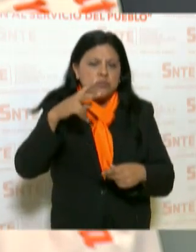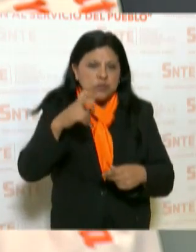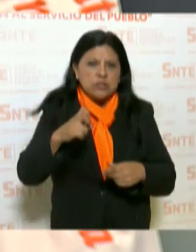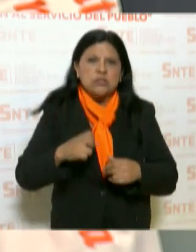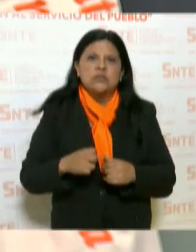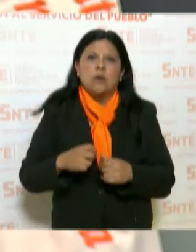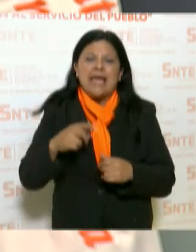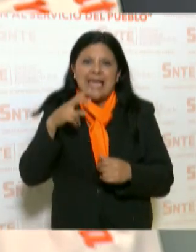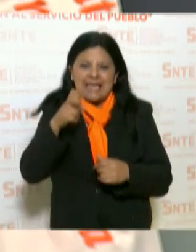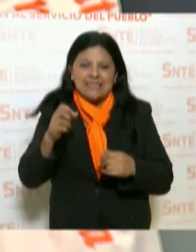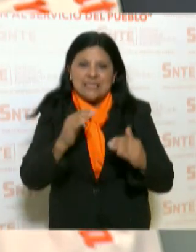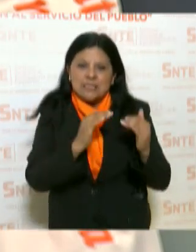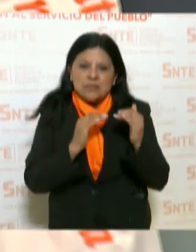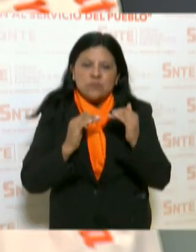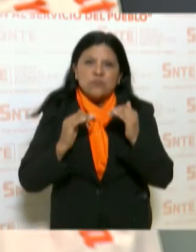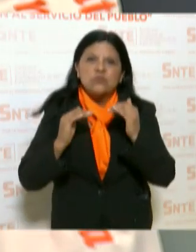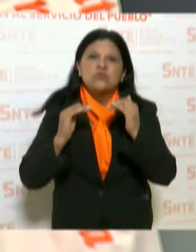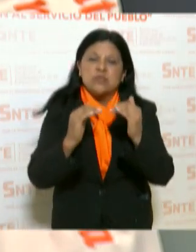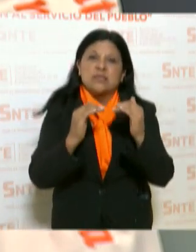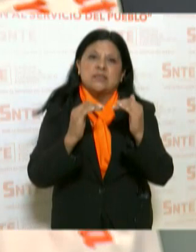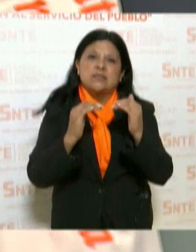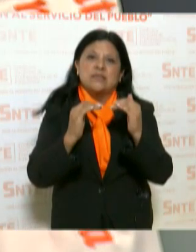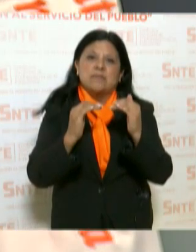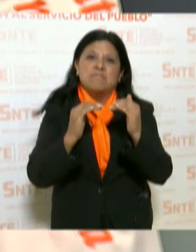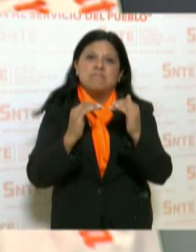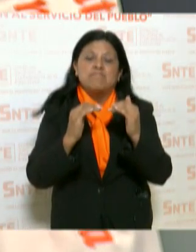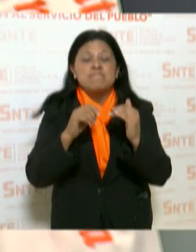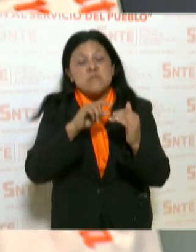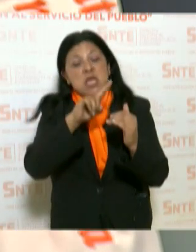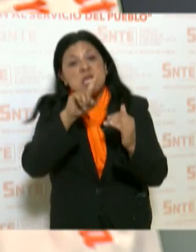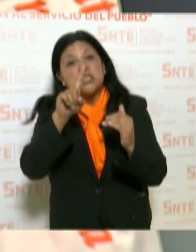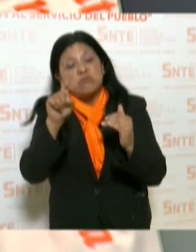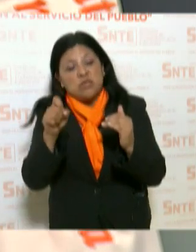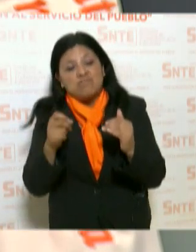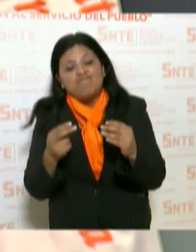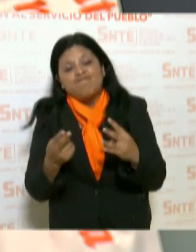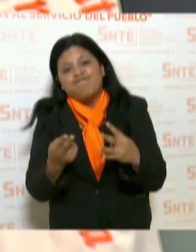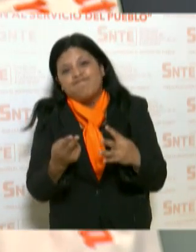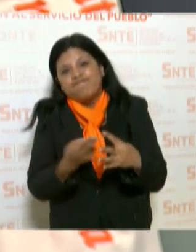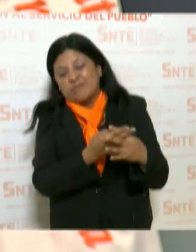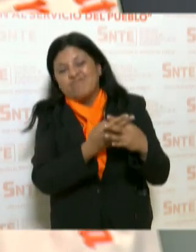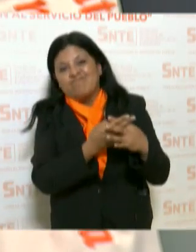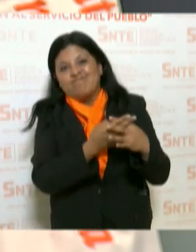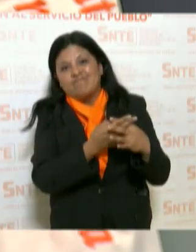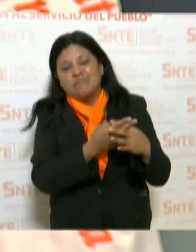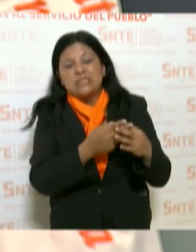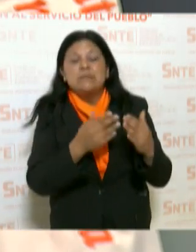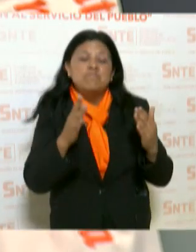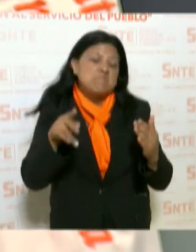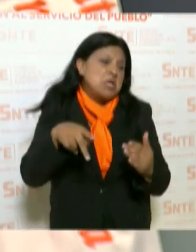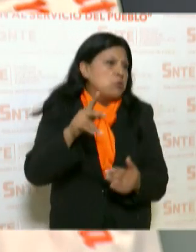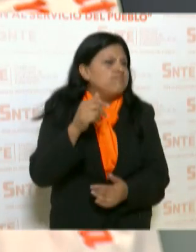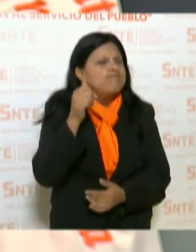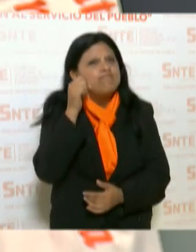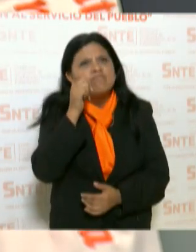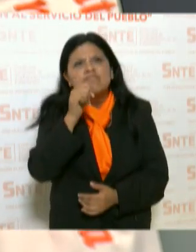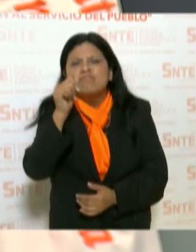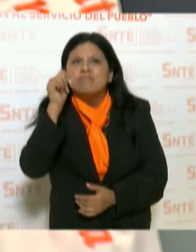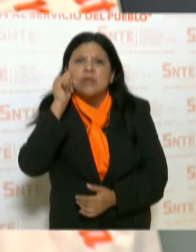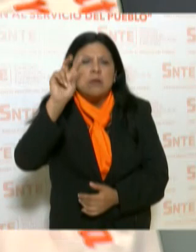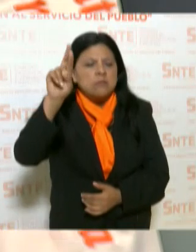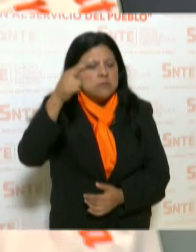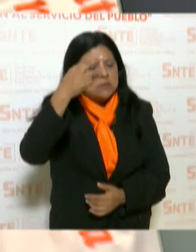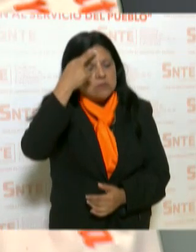fue cobardemente asesinado. Pero siempre lo vamos a recordar con